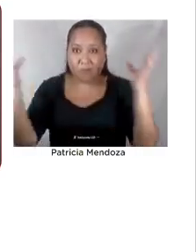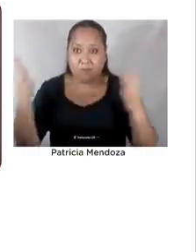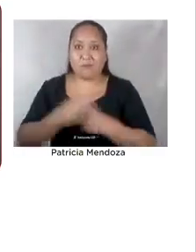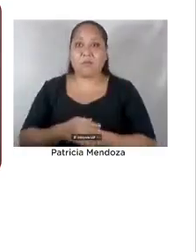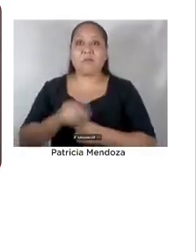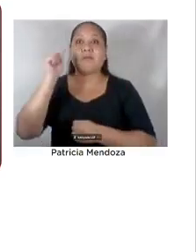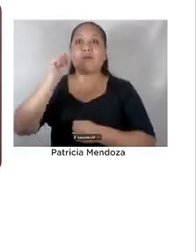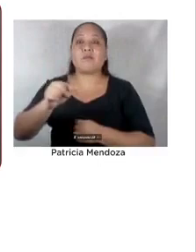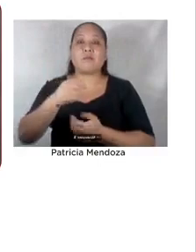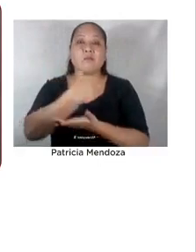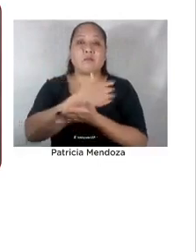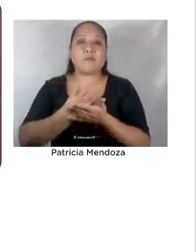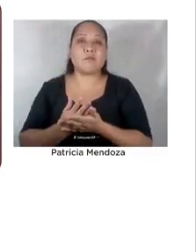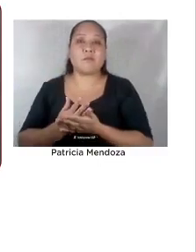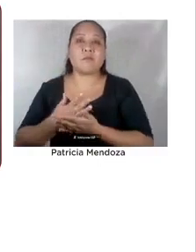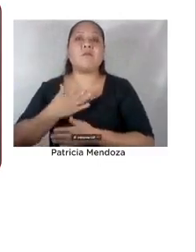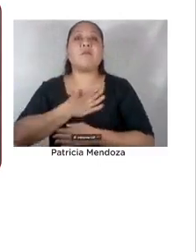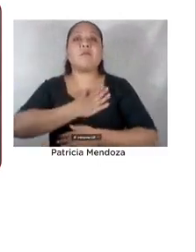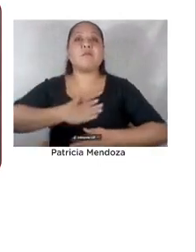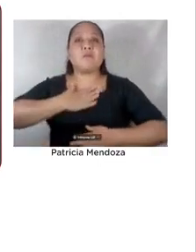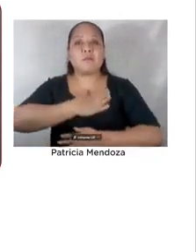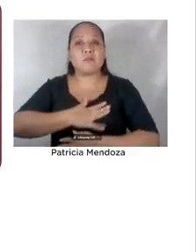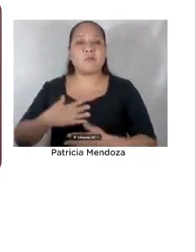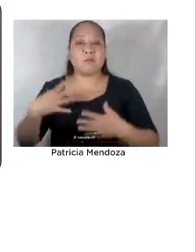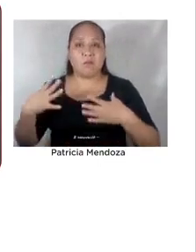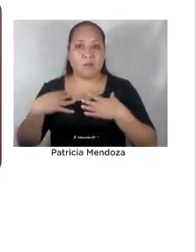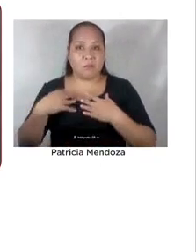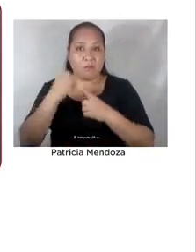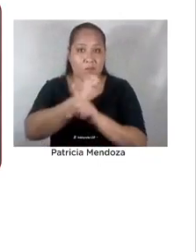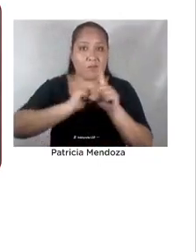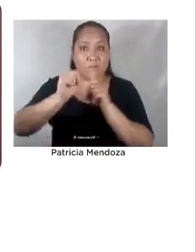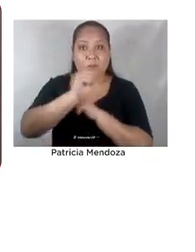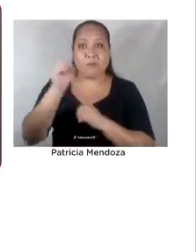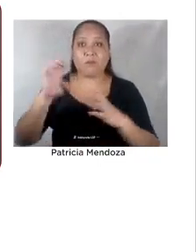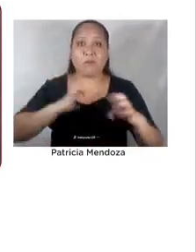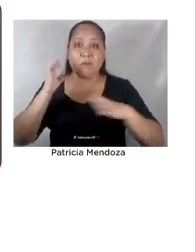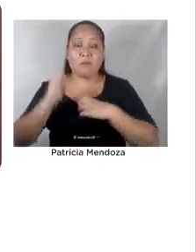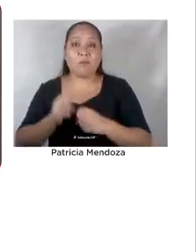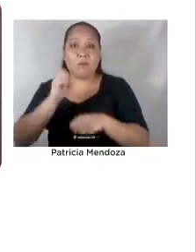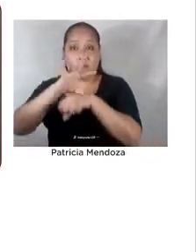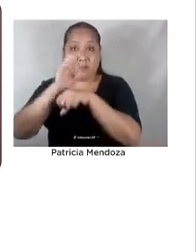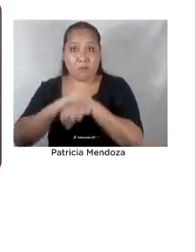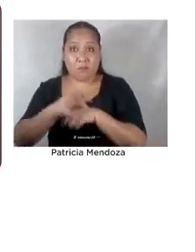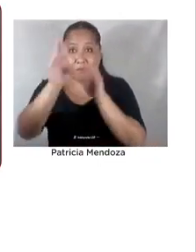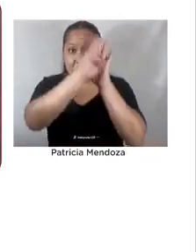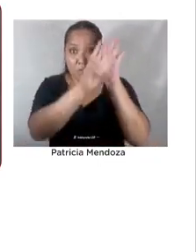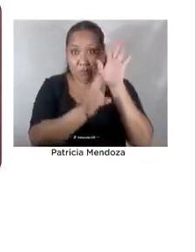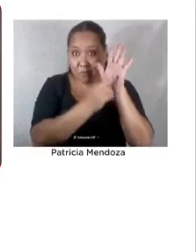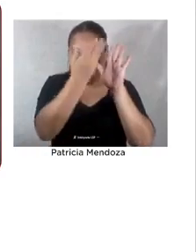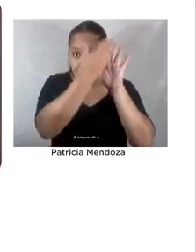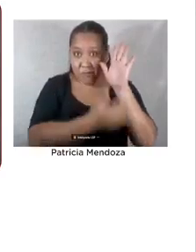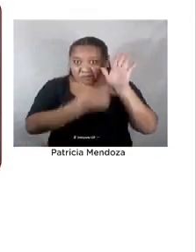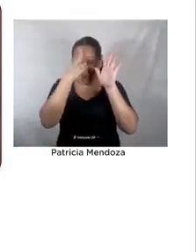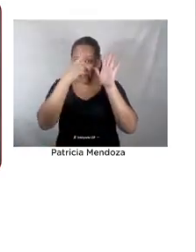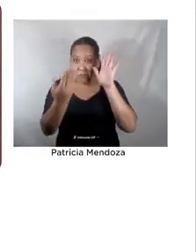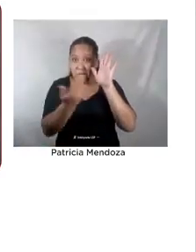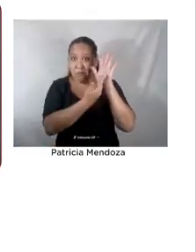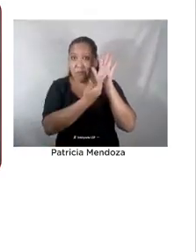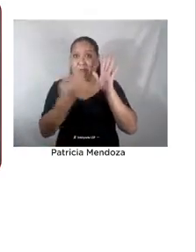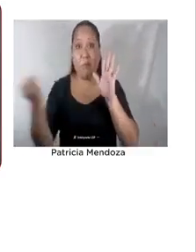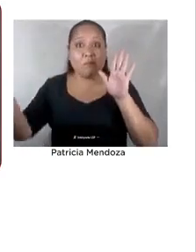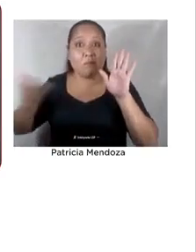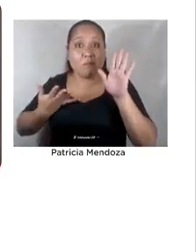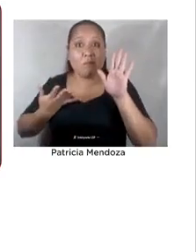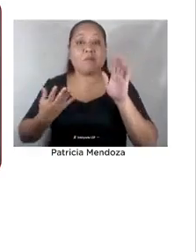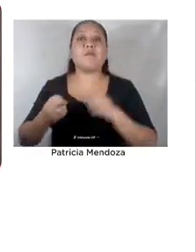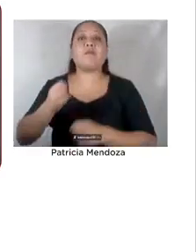bienestar socioemocional docente, y les recordamos seguir los protocolos recomendados justamente por el Ministerio de Salud,